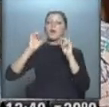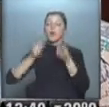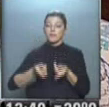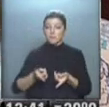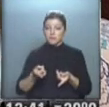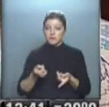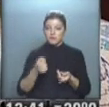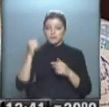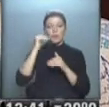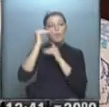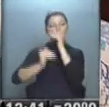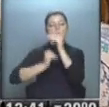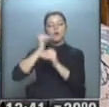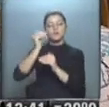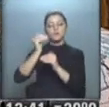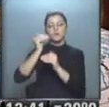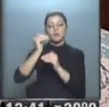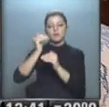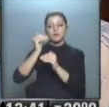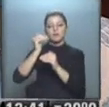un proceso de